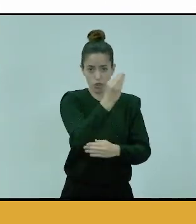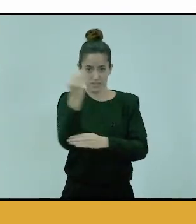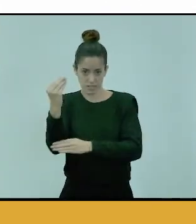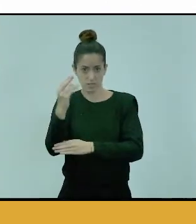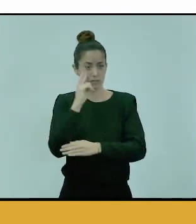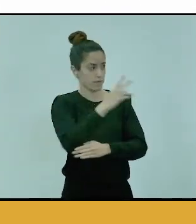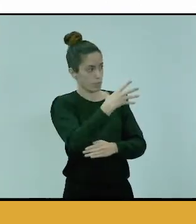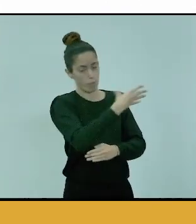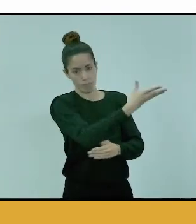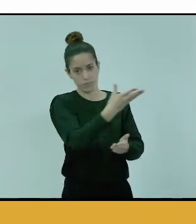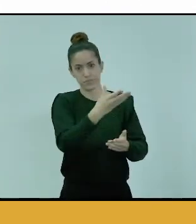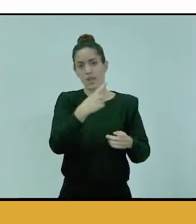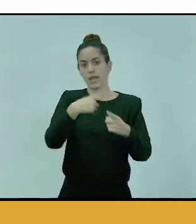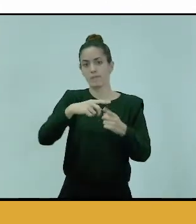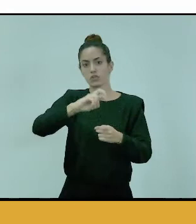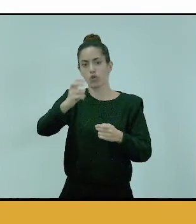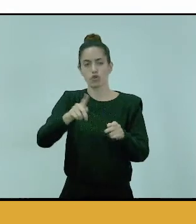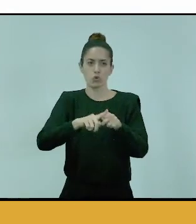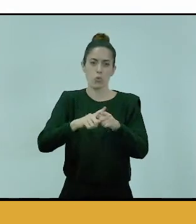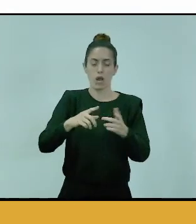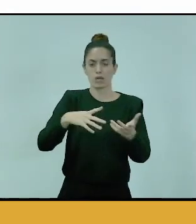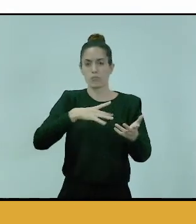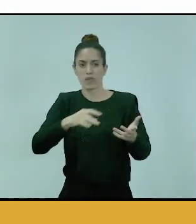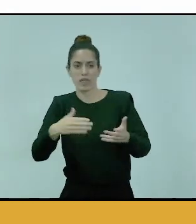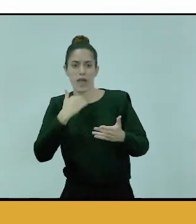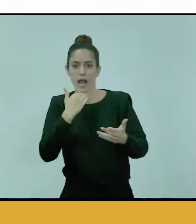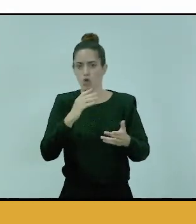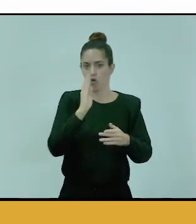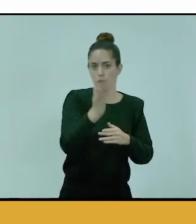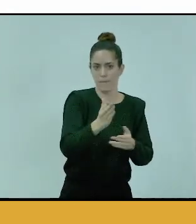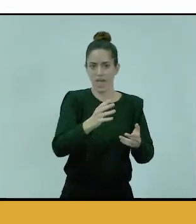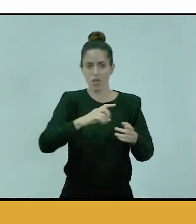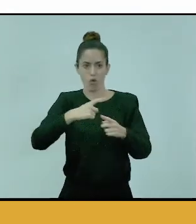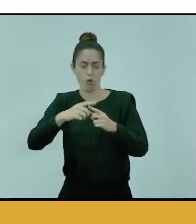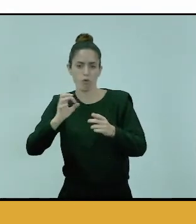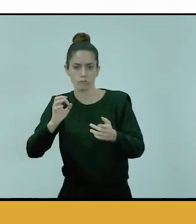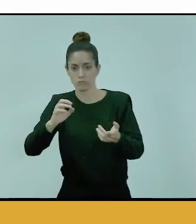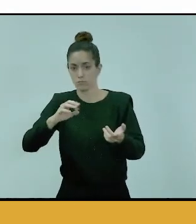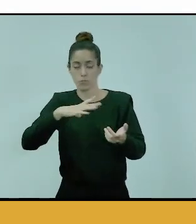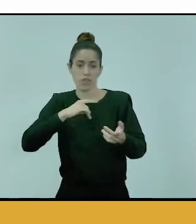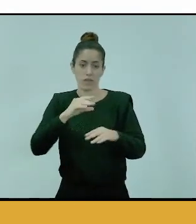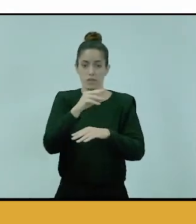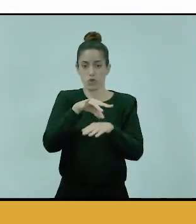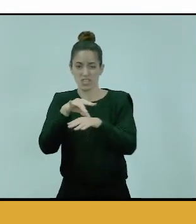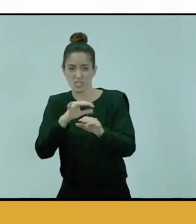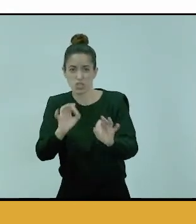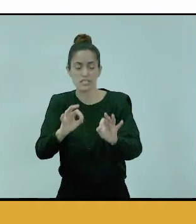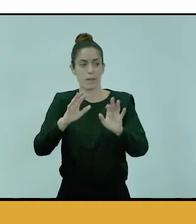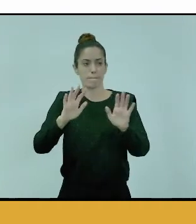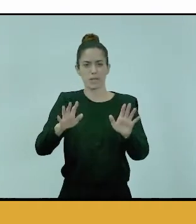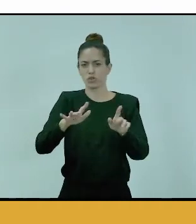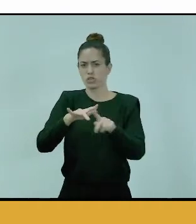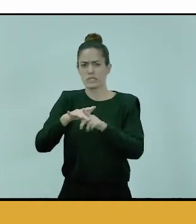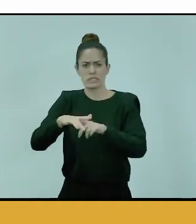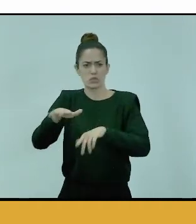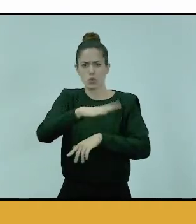Obviamente puedes tener algún elemento que haya podido girar o que haya golpeado con otra cosa y no tenga esa orientación. Pero en cualquier sitio